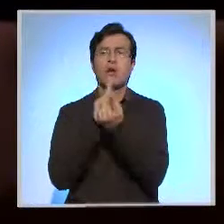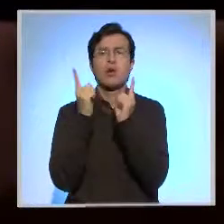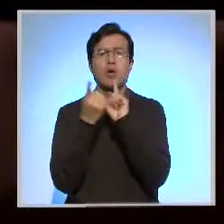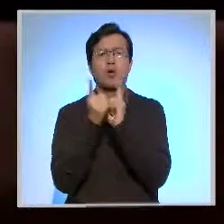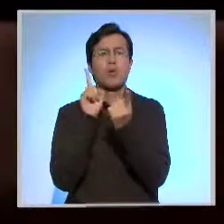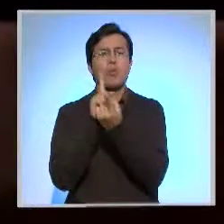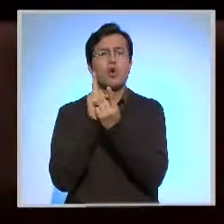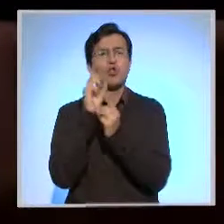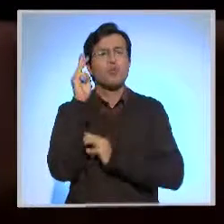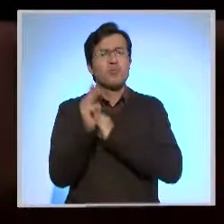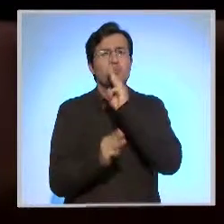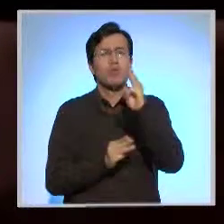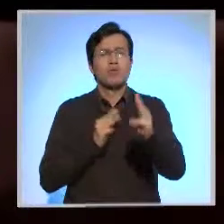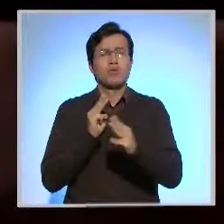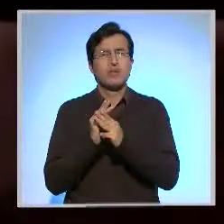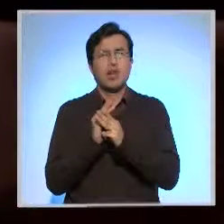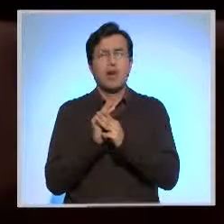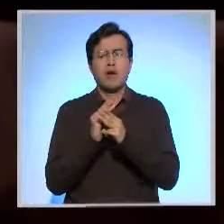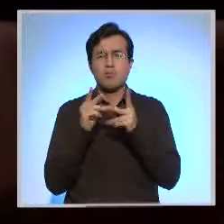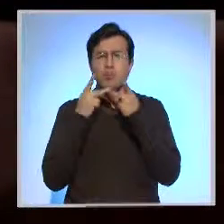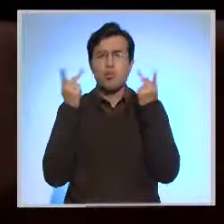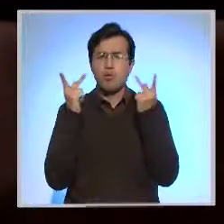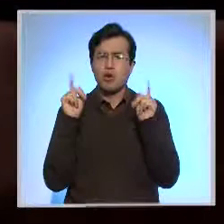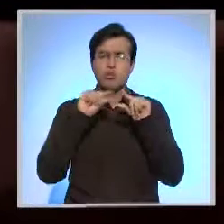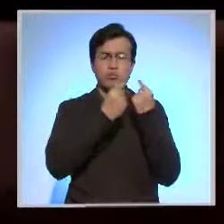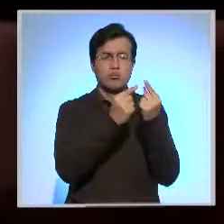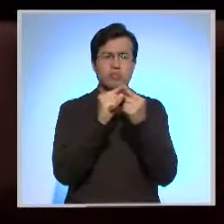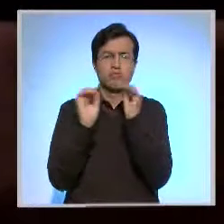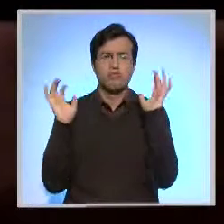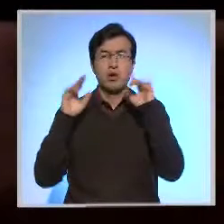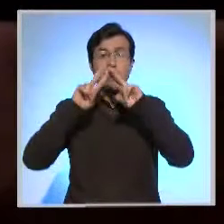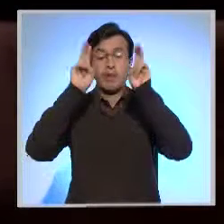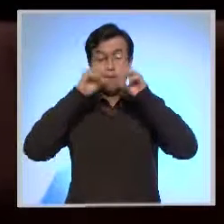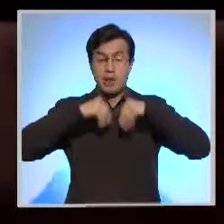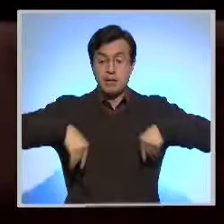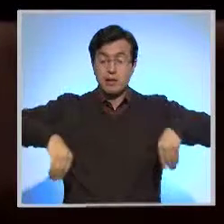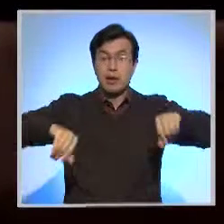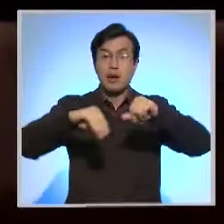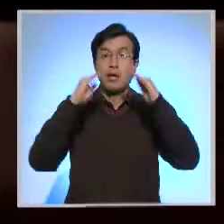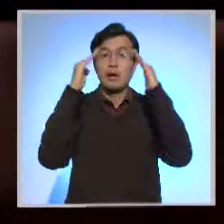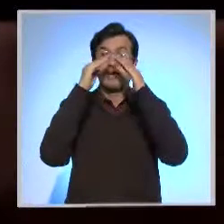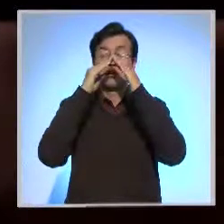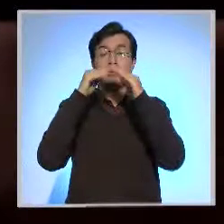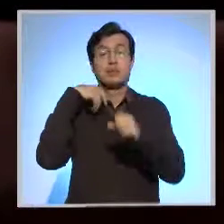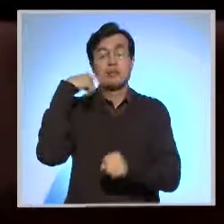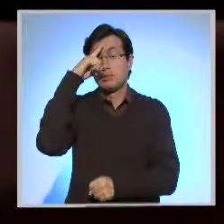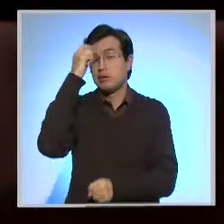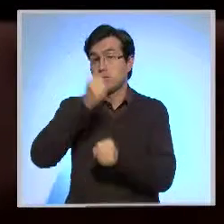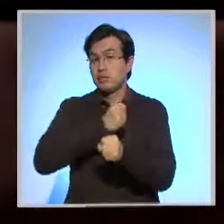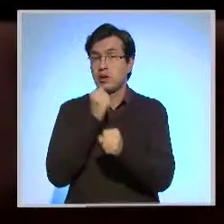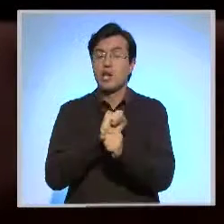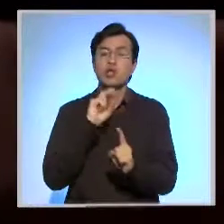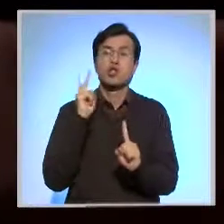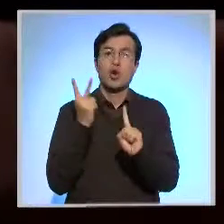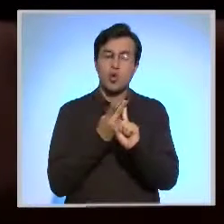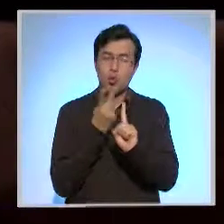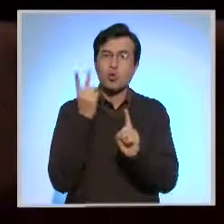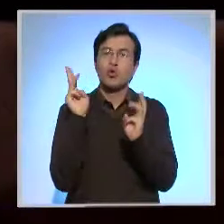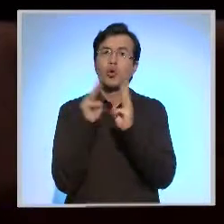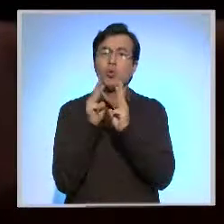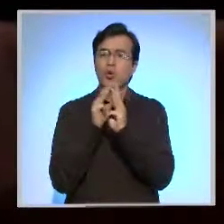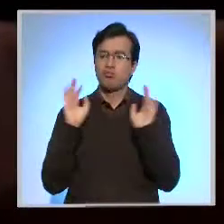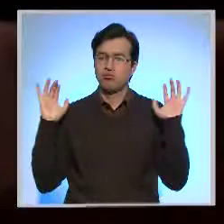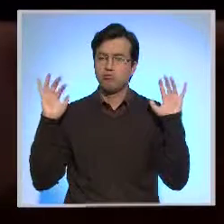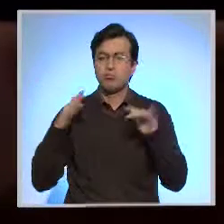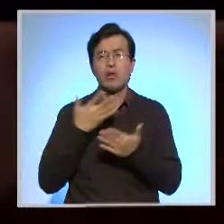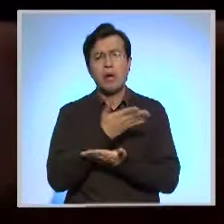populares en el que se trataron temas relacionados con tierra techo y trabajo se trató de la segunda edición de este cónclave en